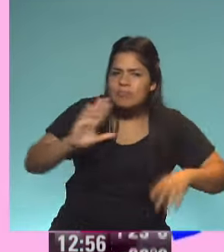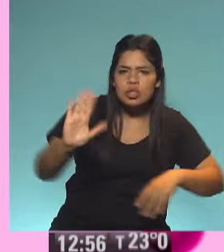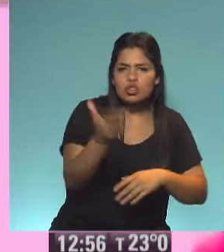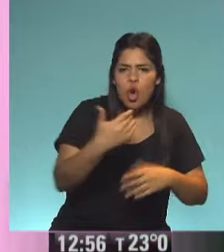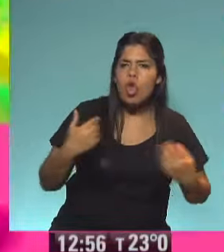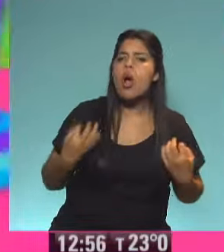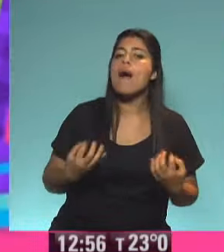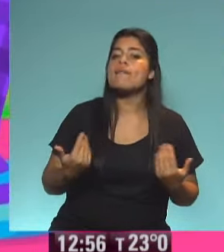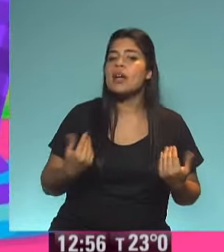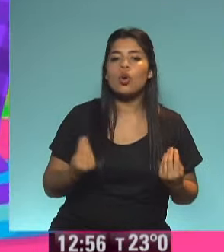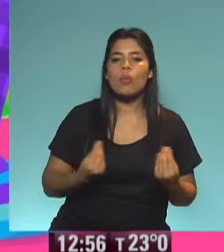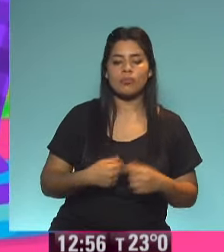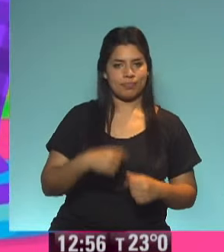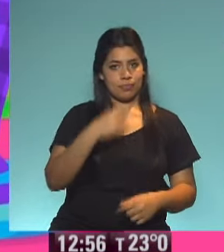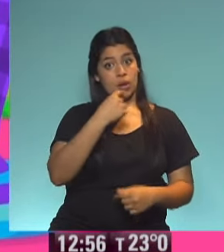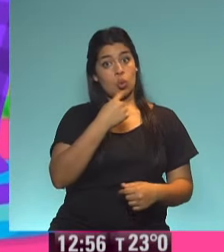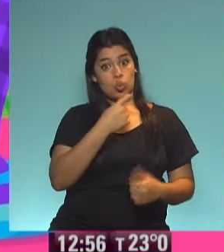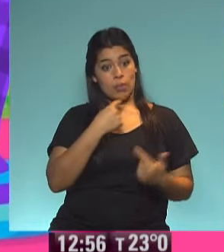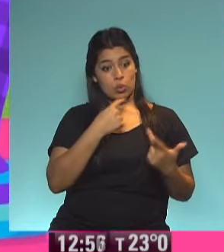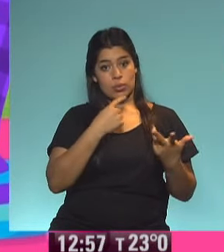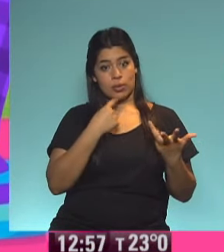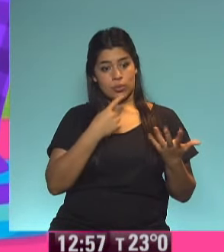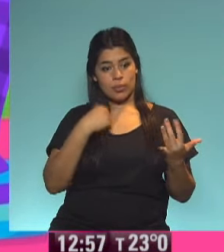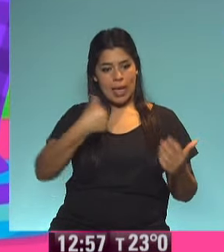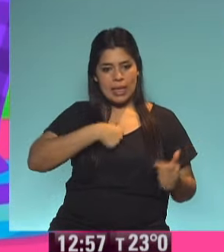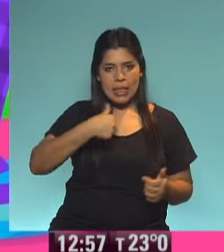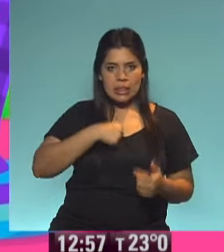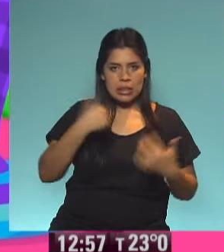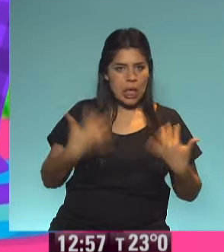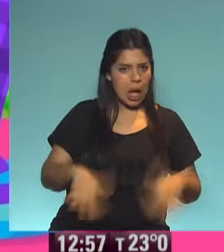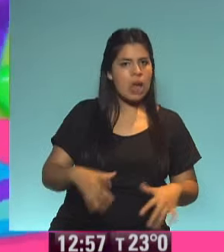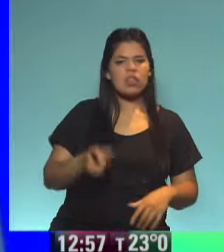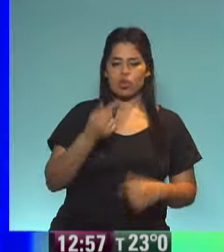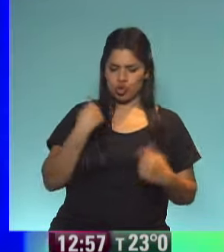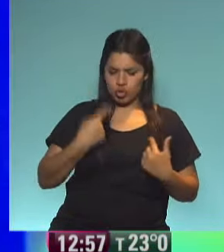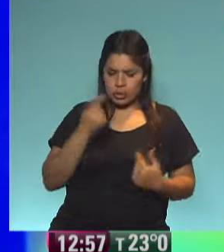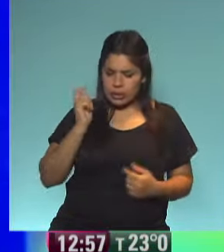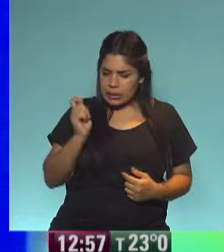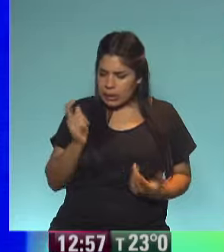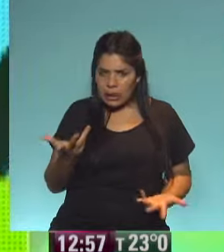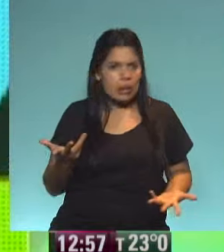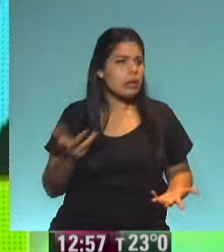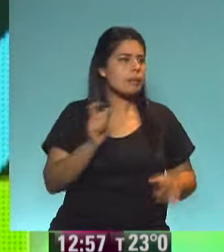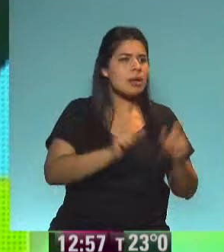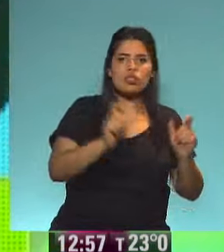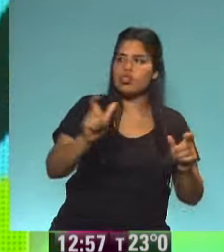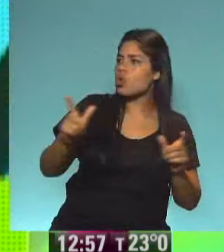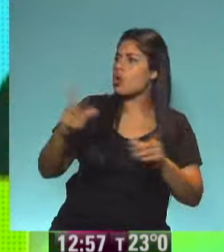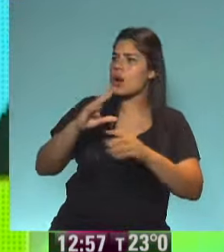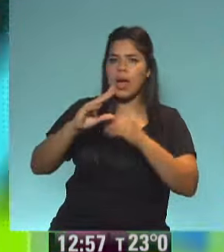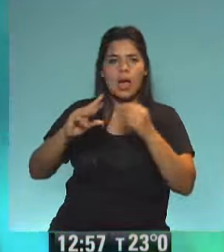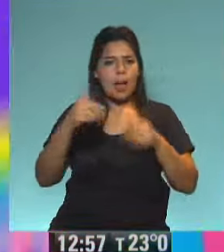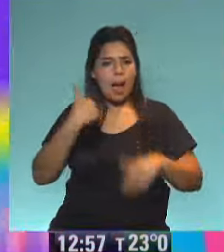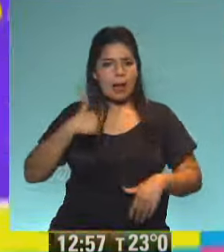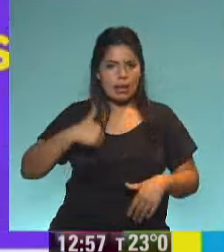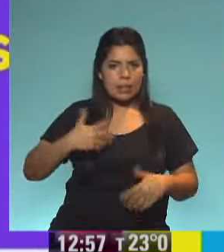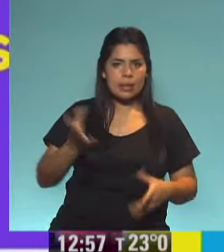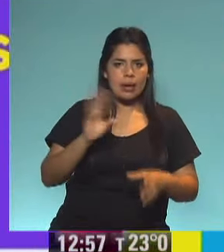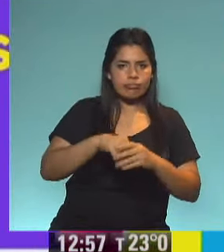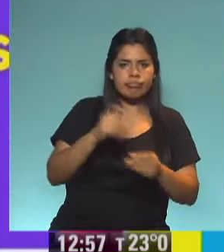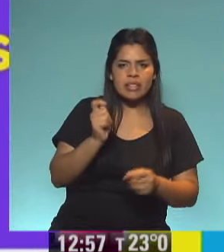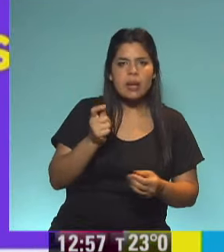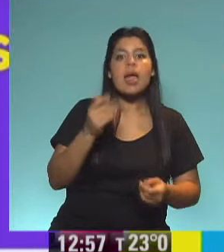sin maltratar. Nos preguntamos mucho sobre nuestra identidad, ¿no es cierto? Sobre quiénes somos, quiénes son las personas que componen nuestro país.